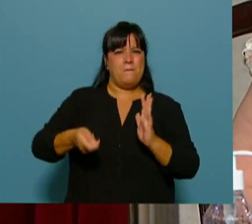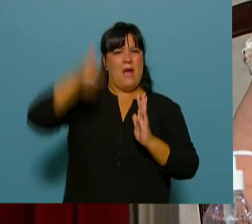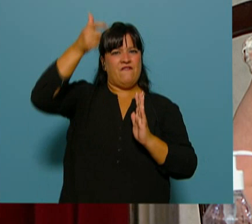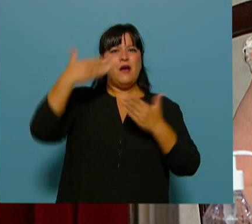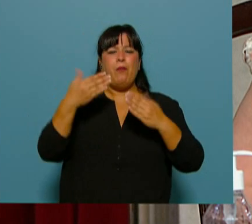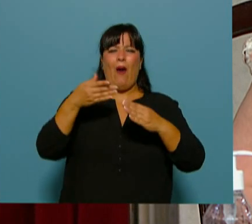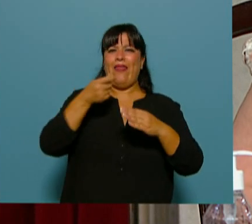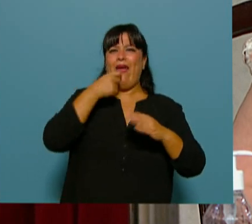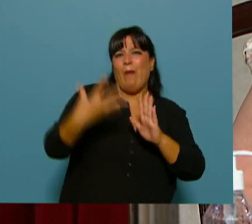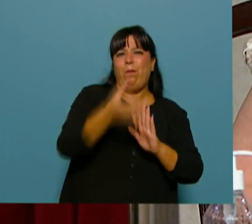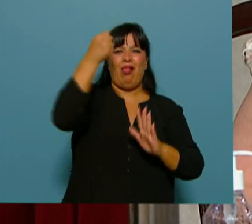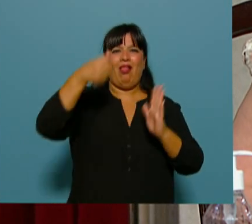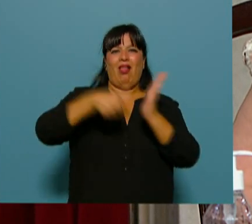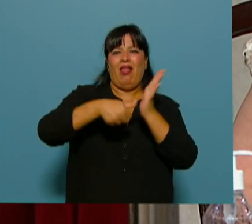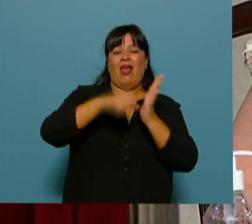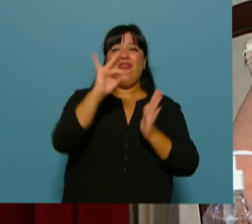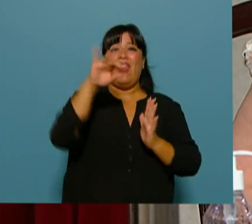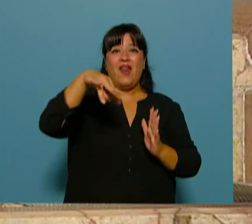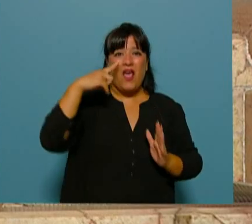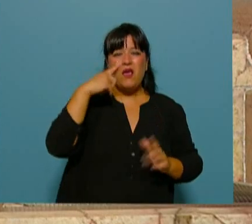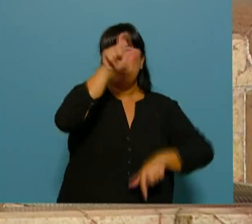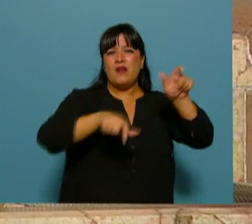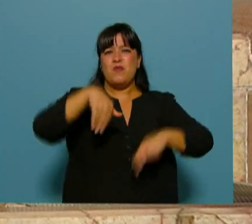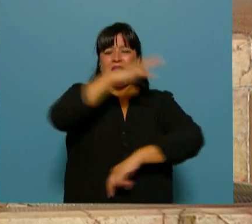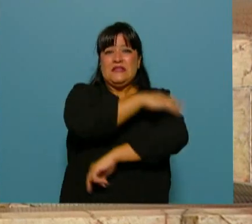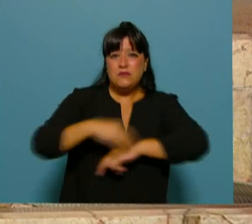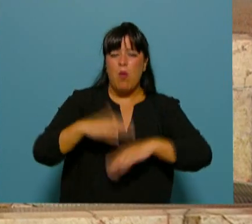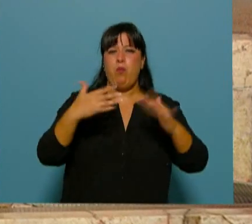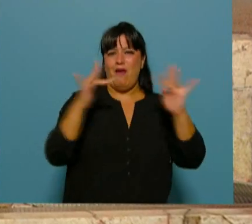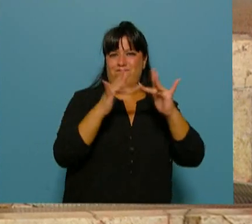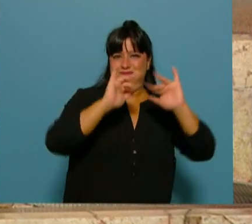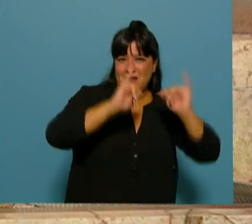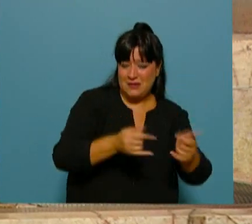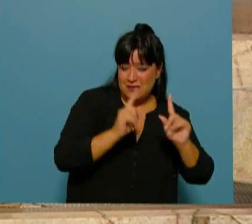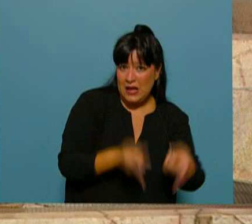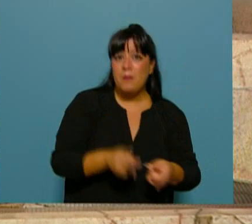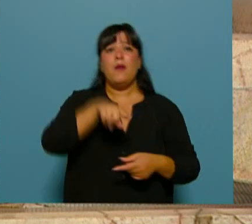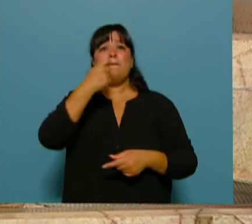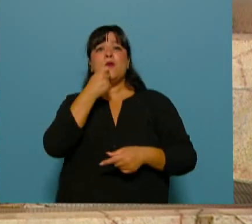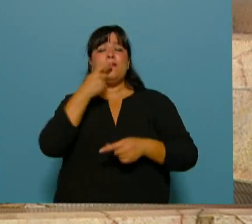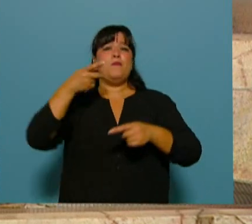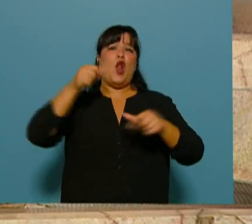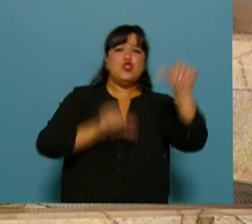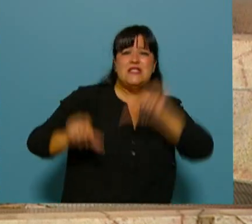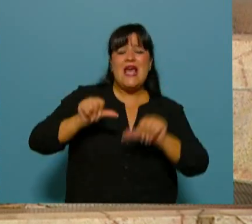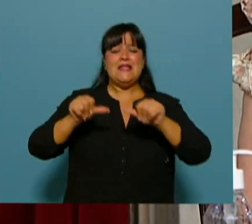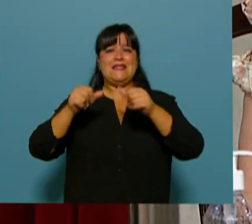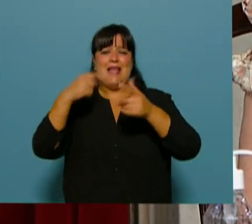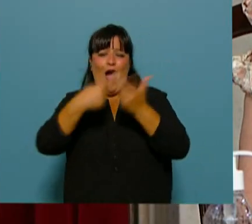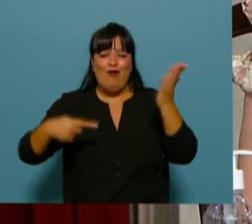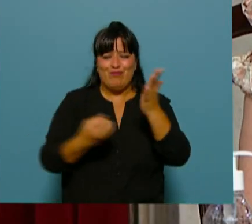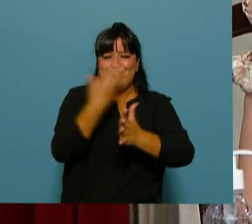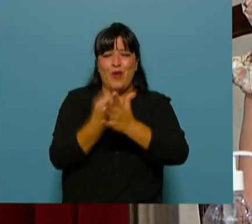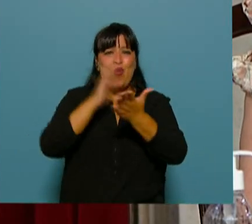el acceso al DNI a los sectores más vulnerables. La inversión en ciencia, innovación y desarrollo es crucial